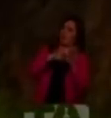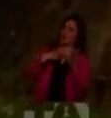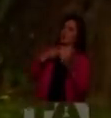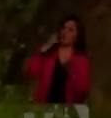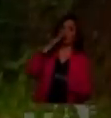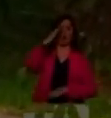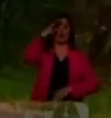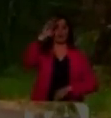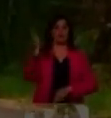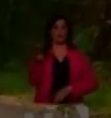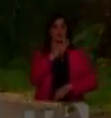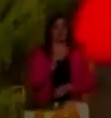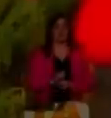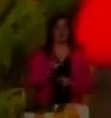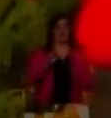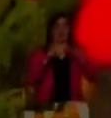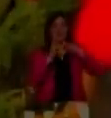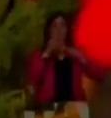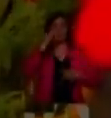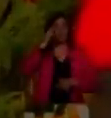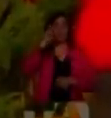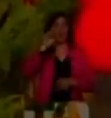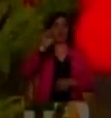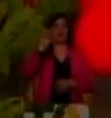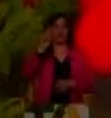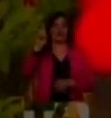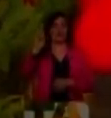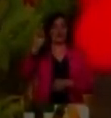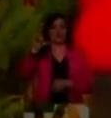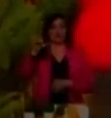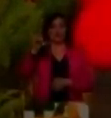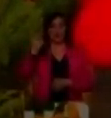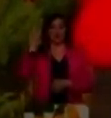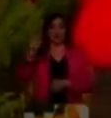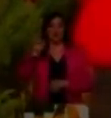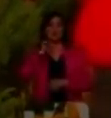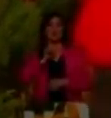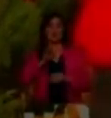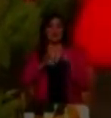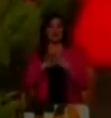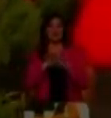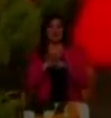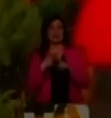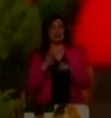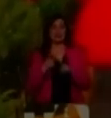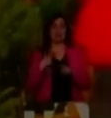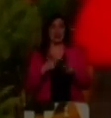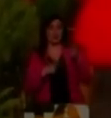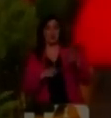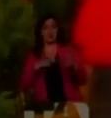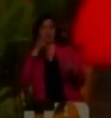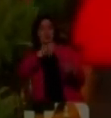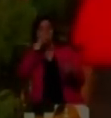al destino final a la parroquia Monterrey, por evitar el asalto, dos delincuentes conocidos como Sacapintas lo hirieron mortalmente con armas de